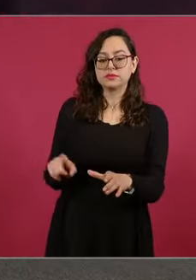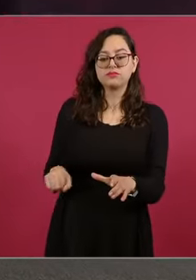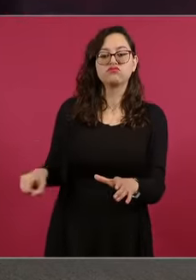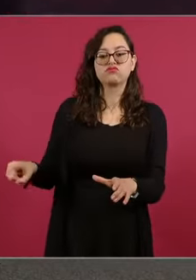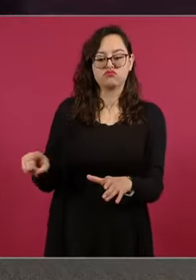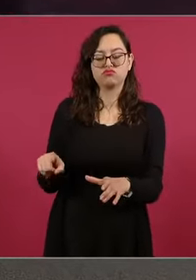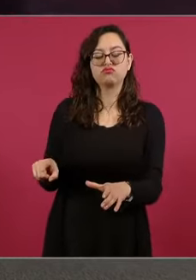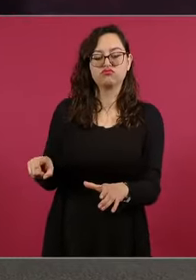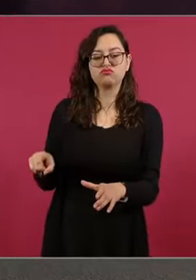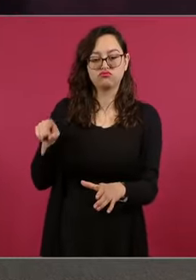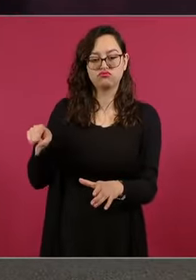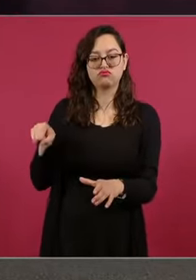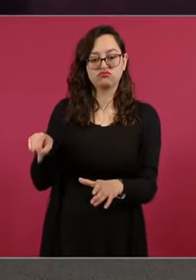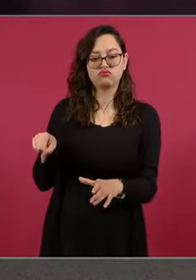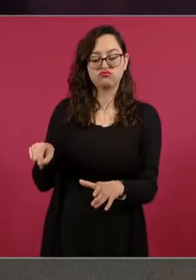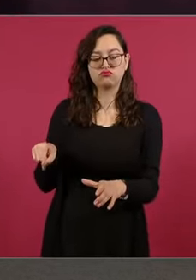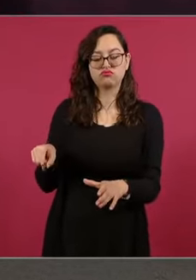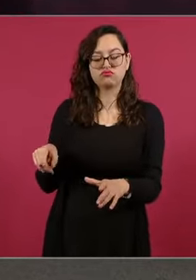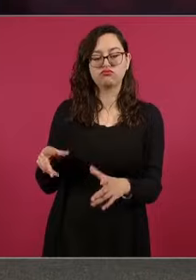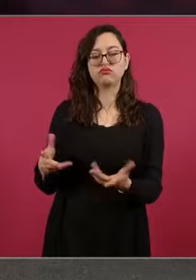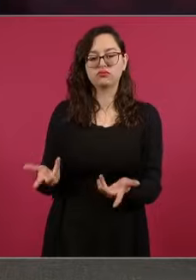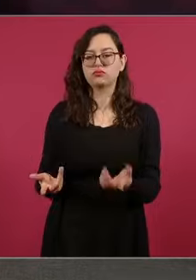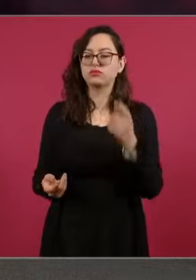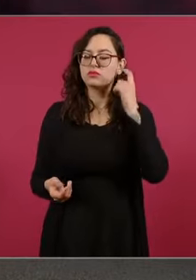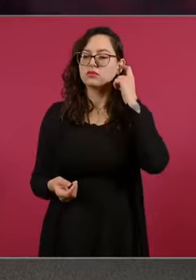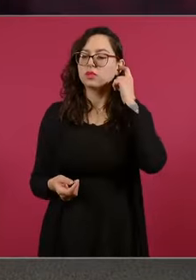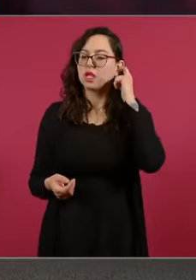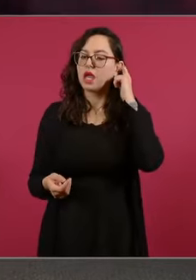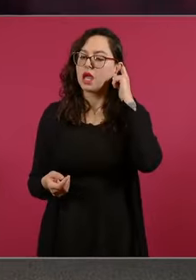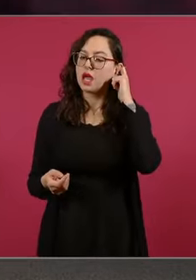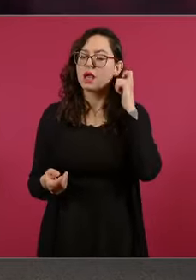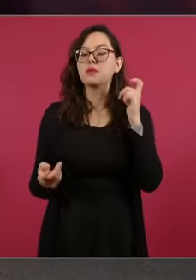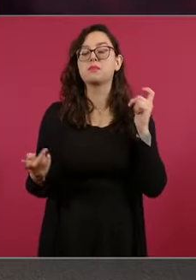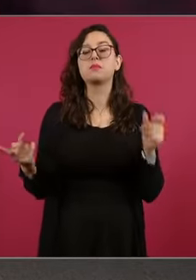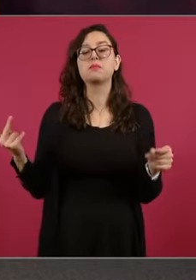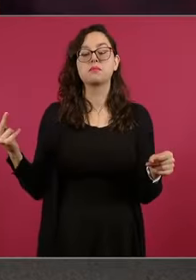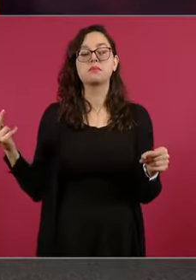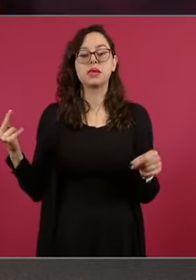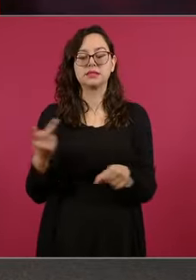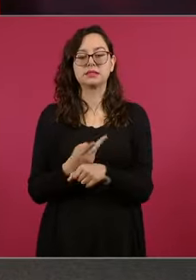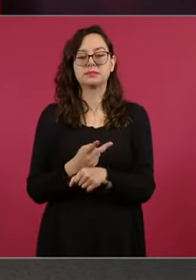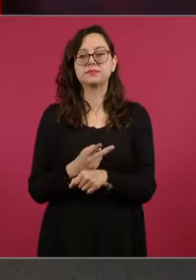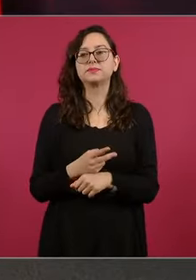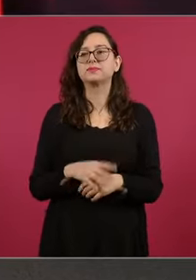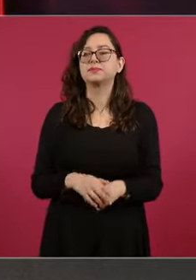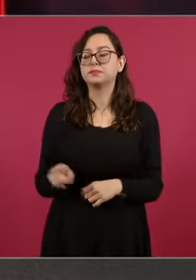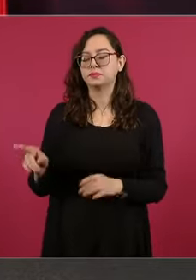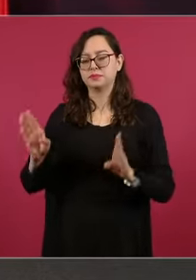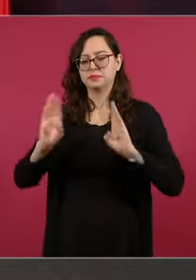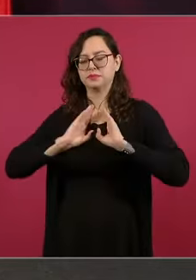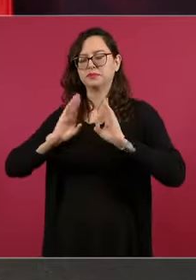Se enteraron de un campamento, fueron al campamento,